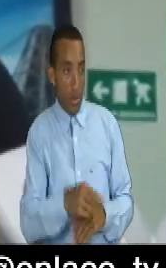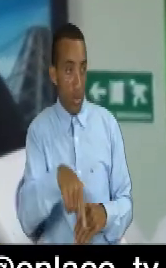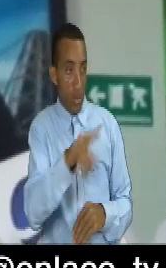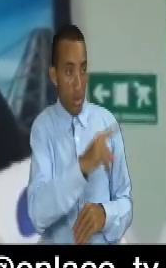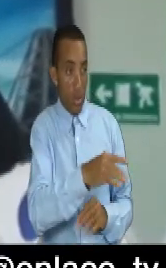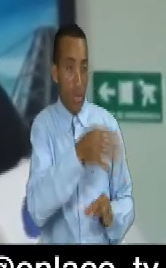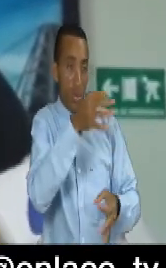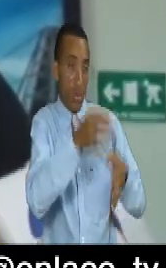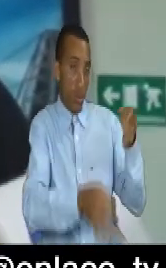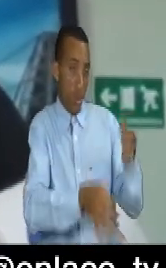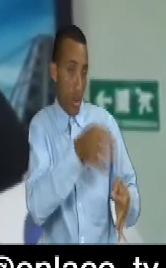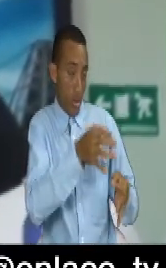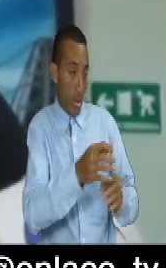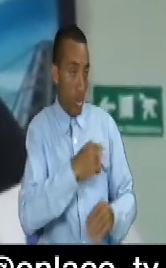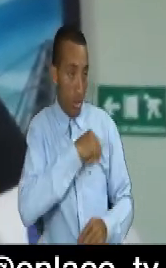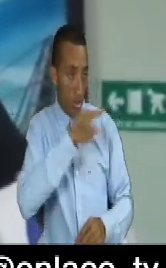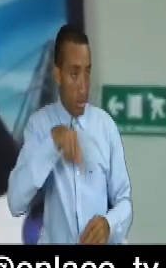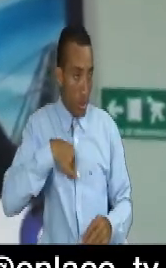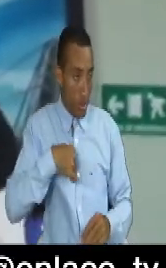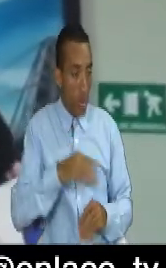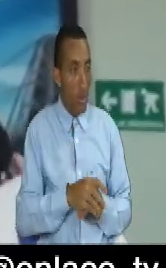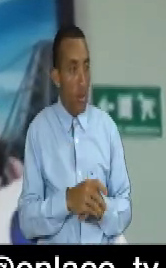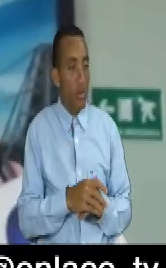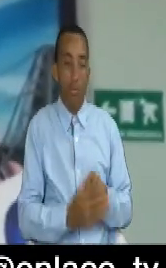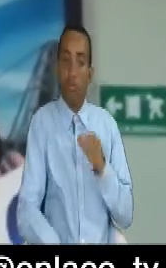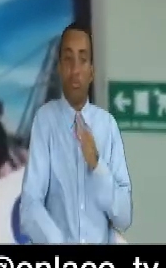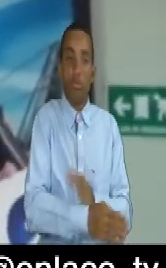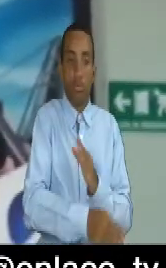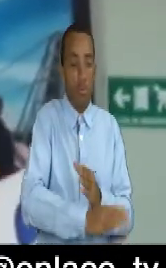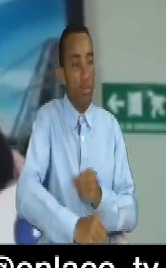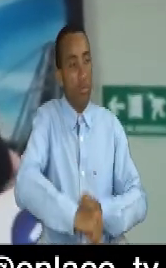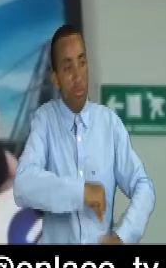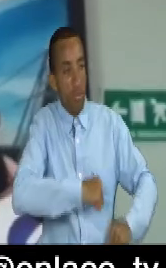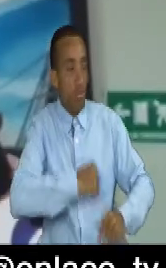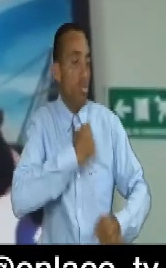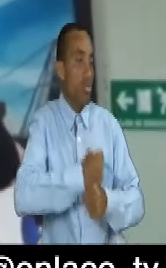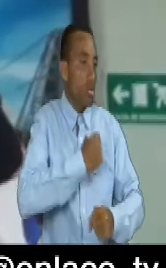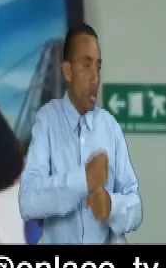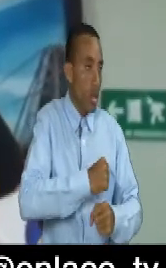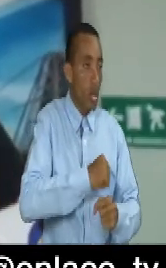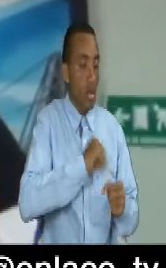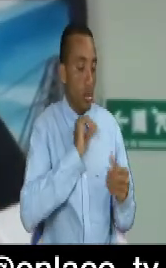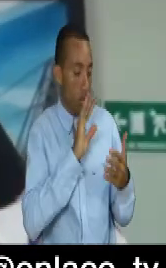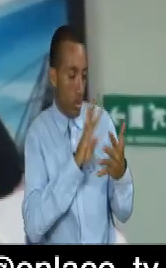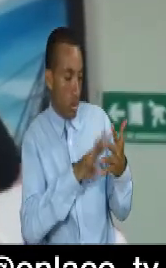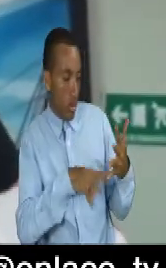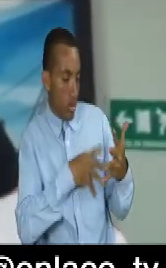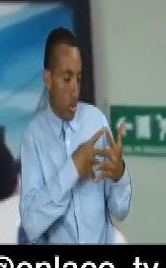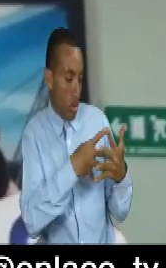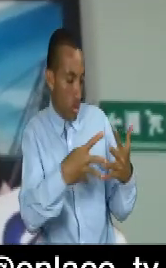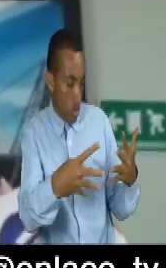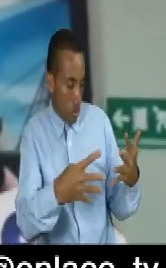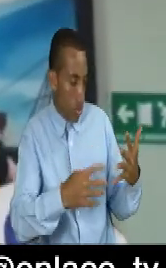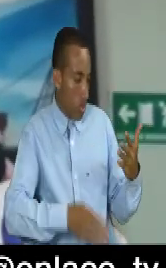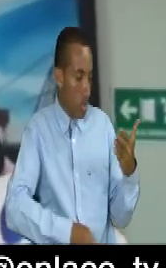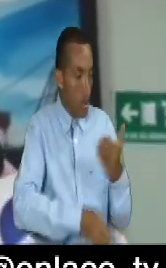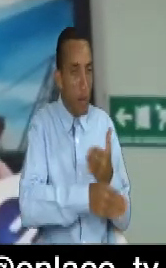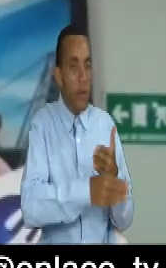justicia, nosotros seguimos trabajando, seguimos manejando nuestra agenda